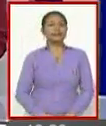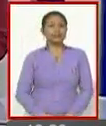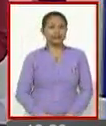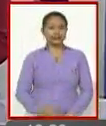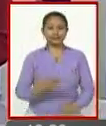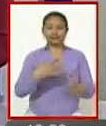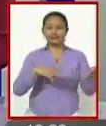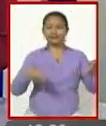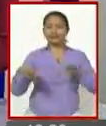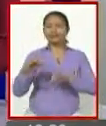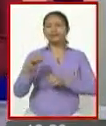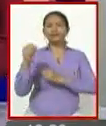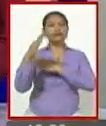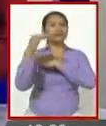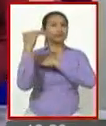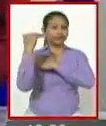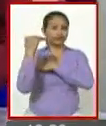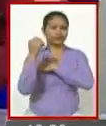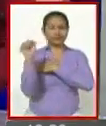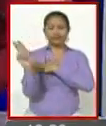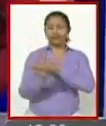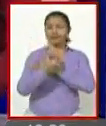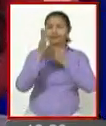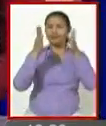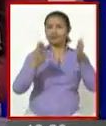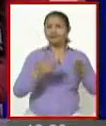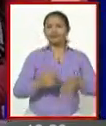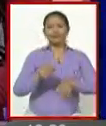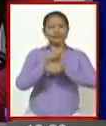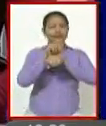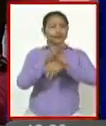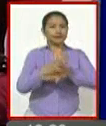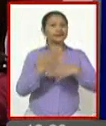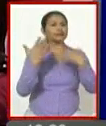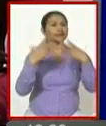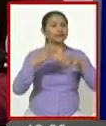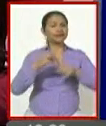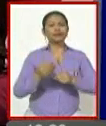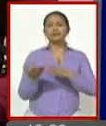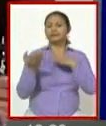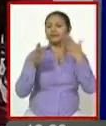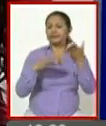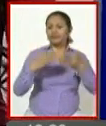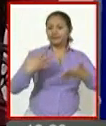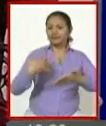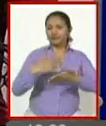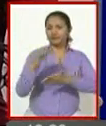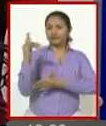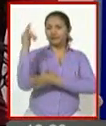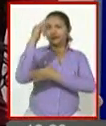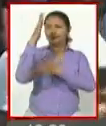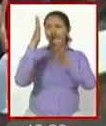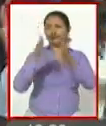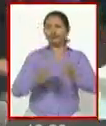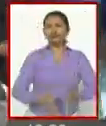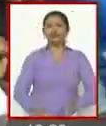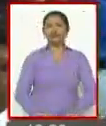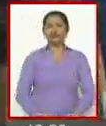Y sobre estos hechos que sucede en Santa Cruz, los estudiantes realizaron una marcha en repudio a la muerte del estudiante alteño.